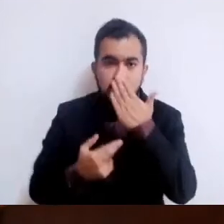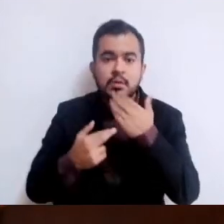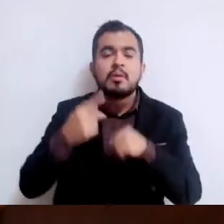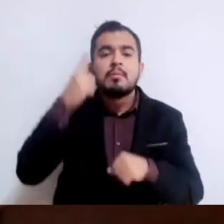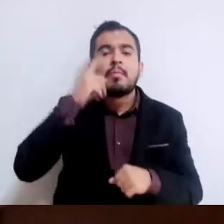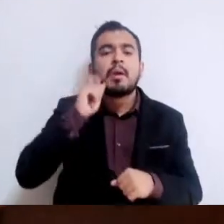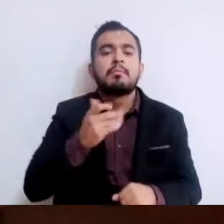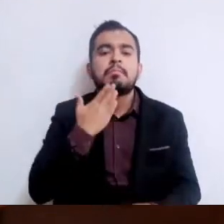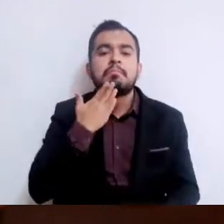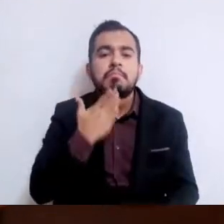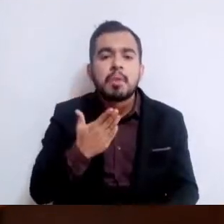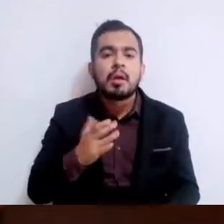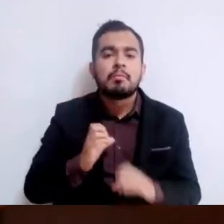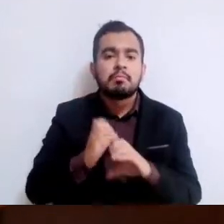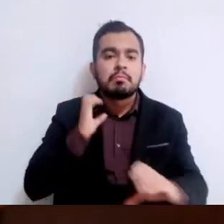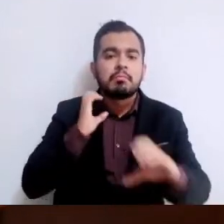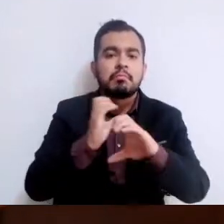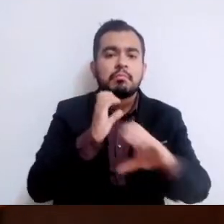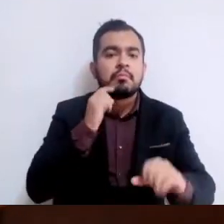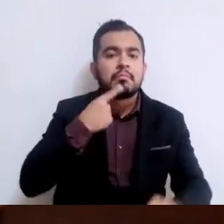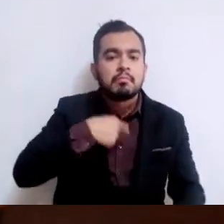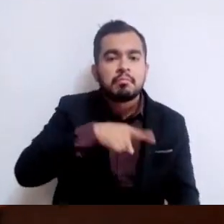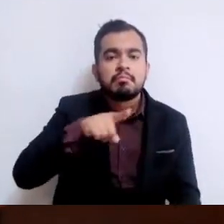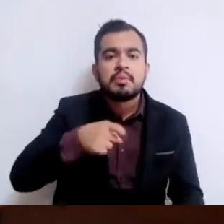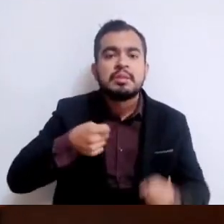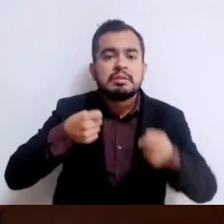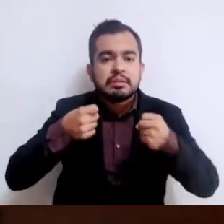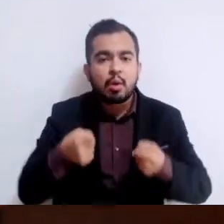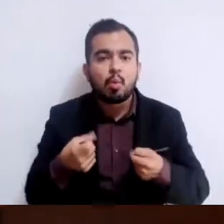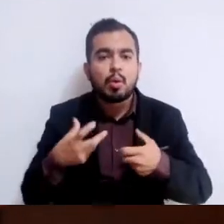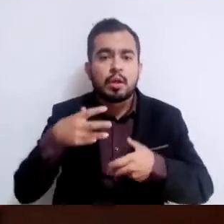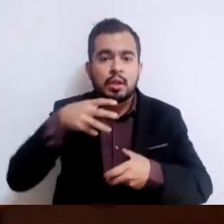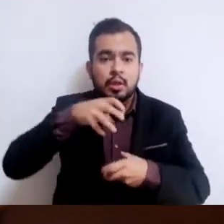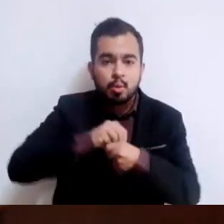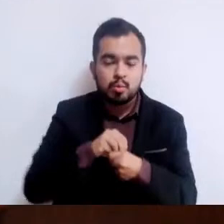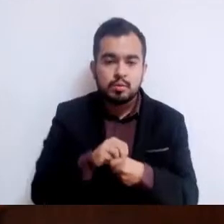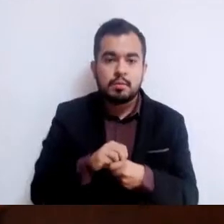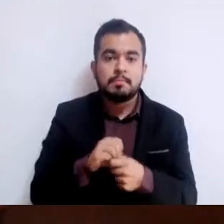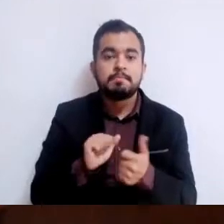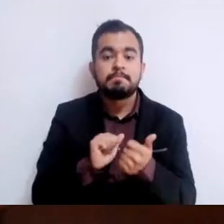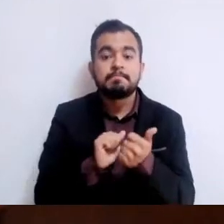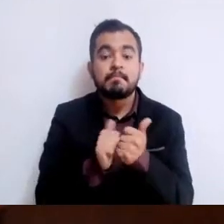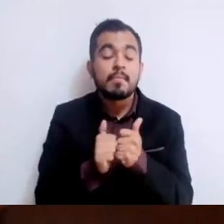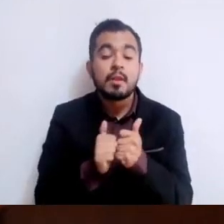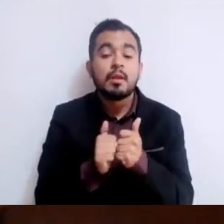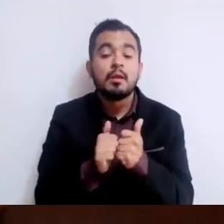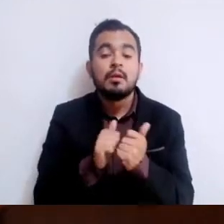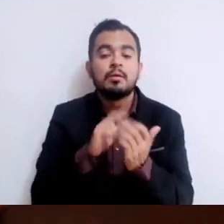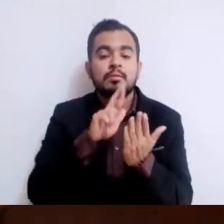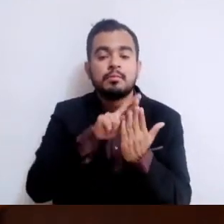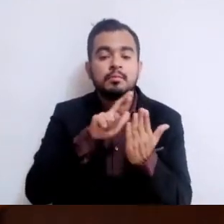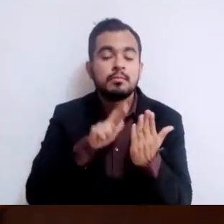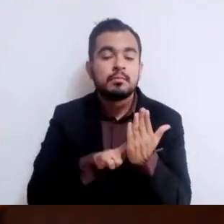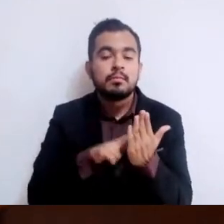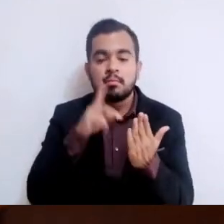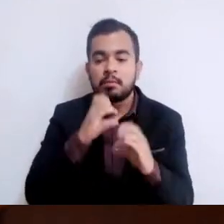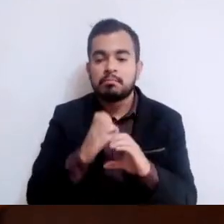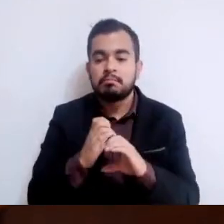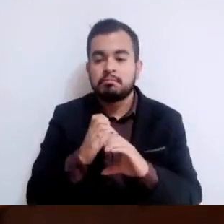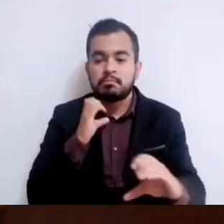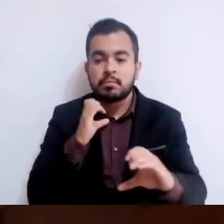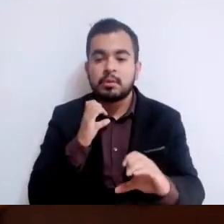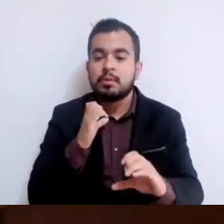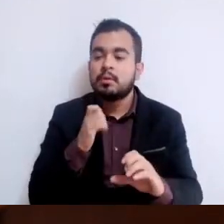inclusiva, como consecuencia de la implementación de una política de movilidad que ha privilegiado otorgar jugosas